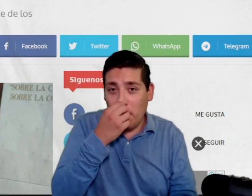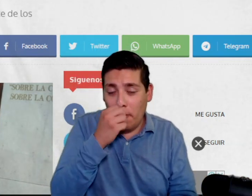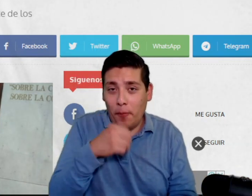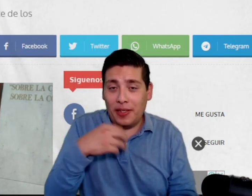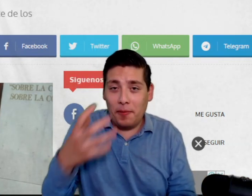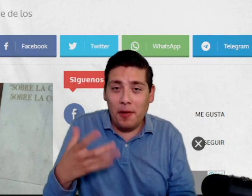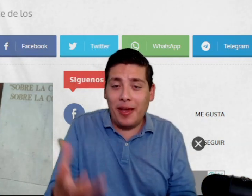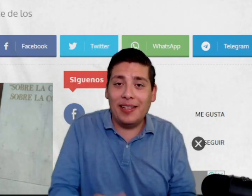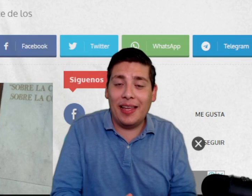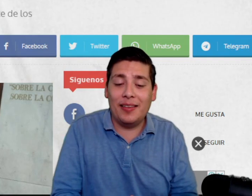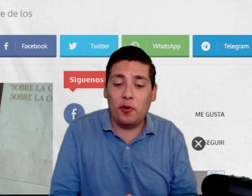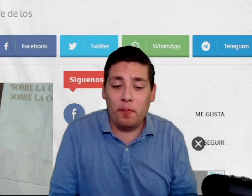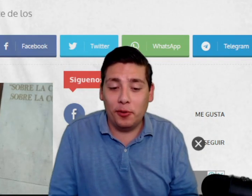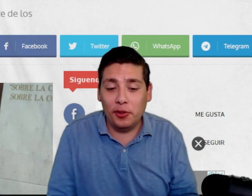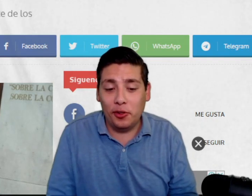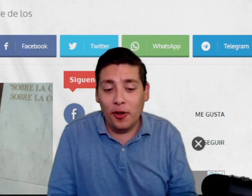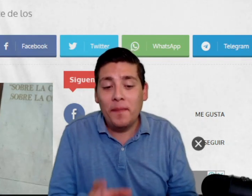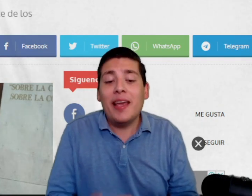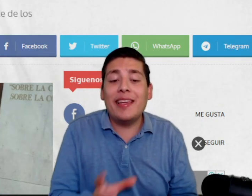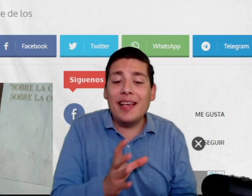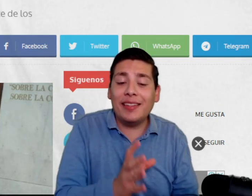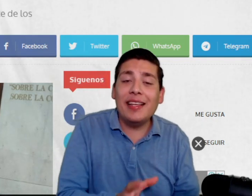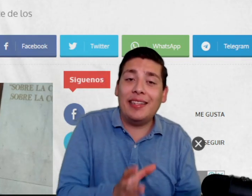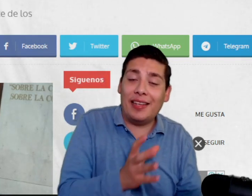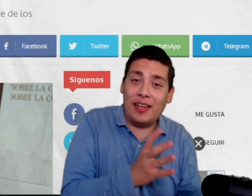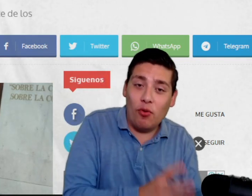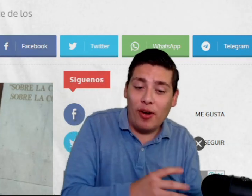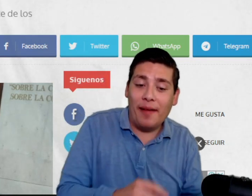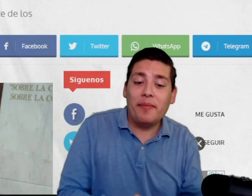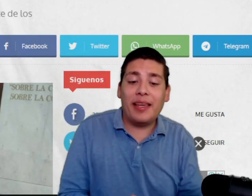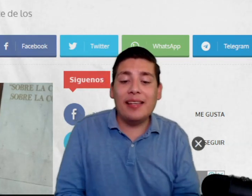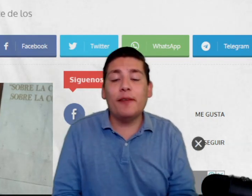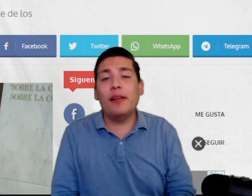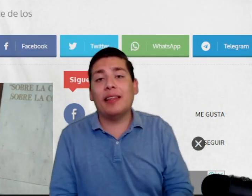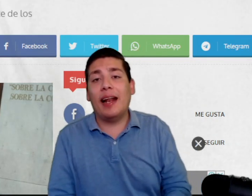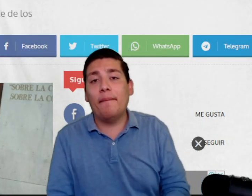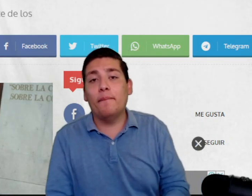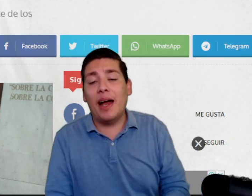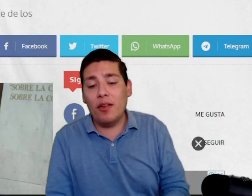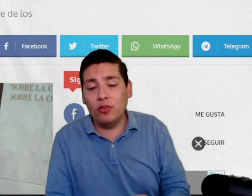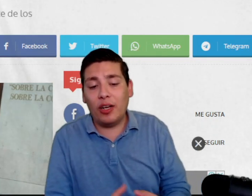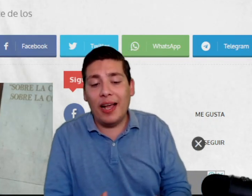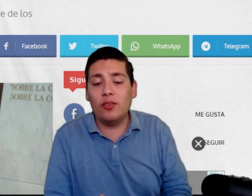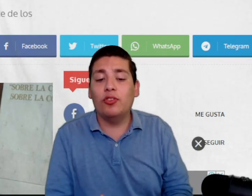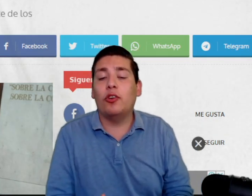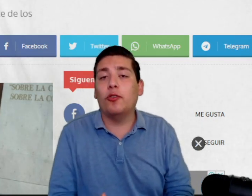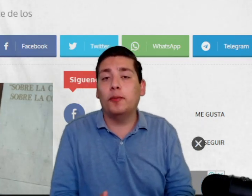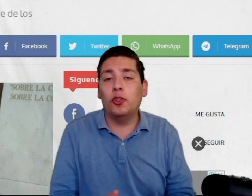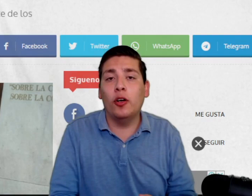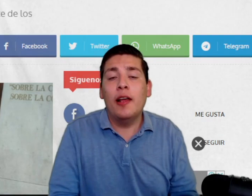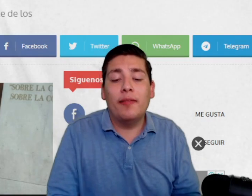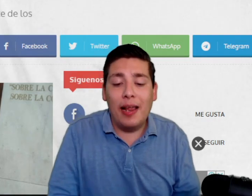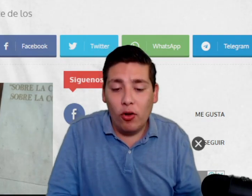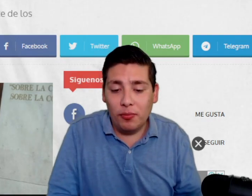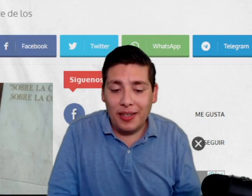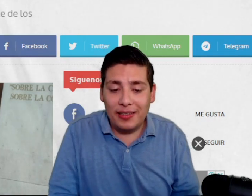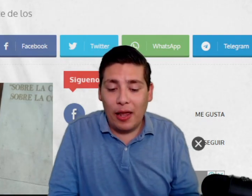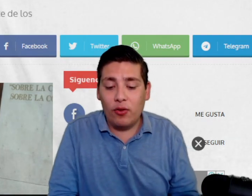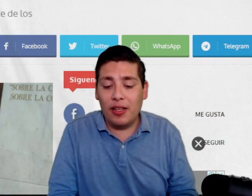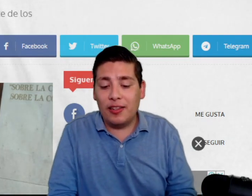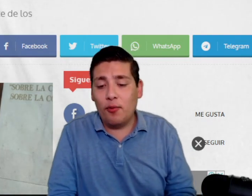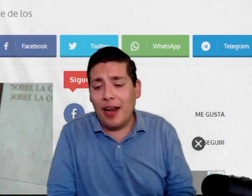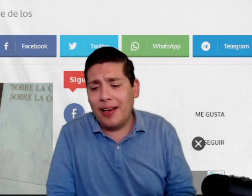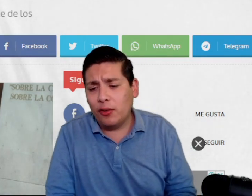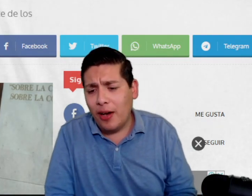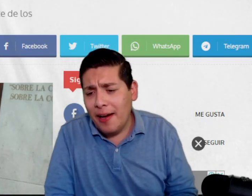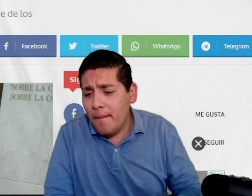cómo, pues, se vive esta descomposición, y es que se asegura que se filtrarán varios casos de corrupción de los magistrados